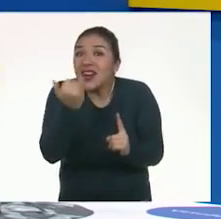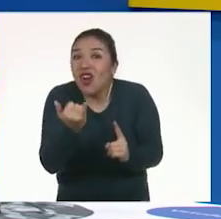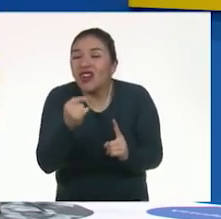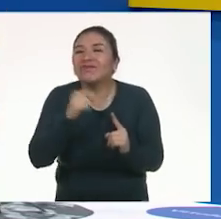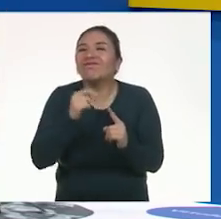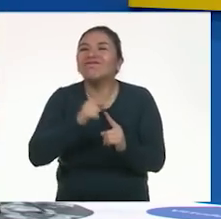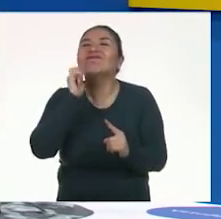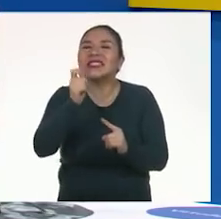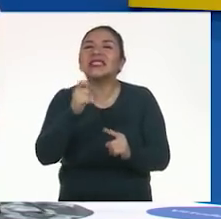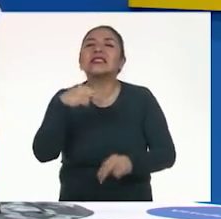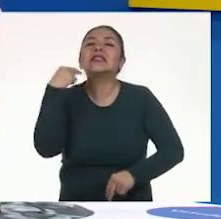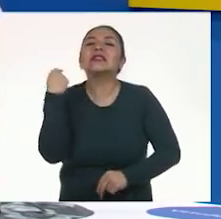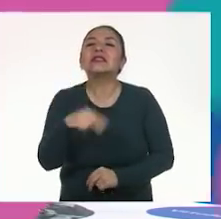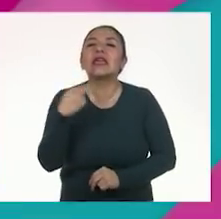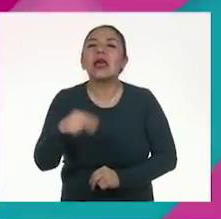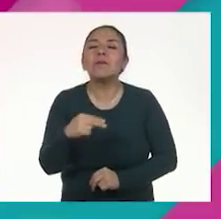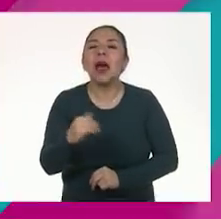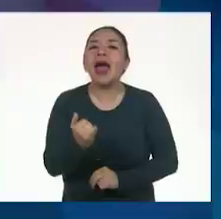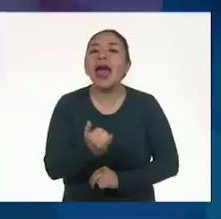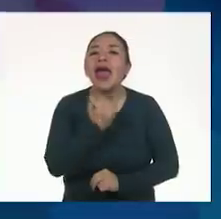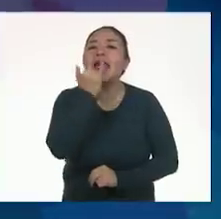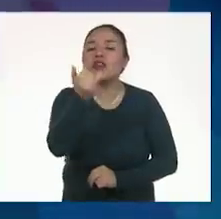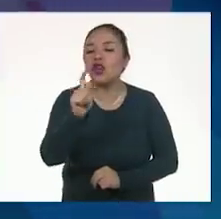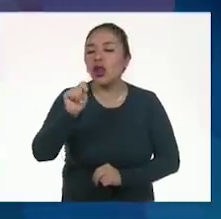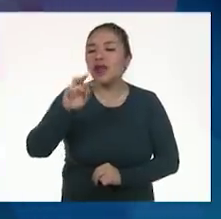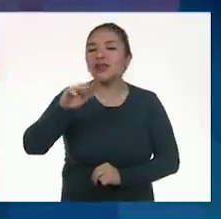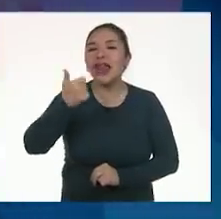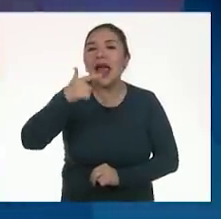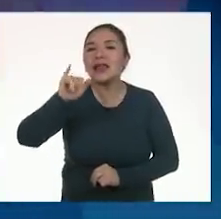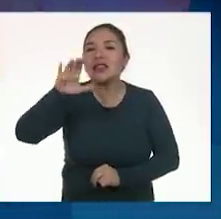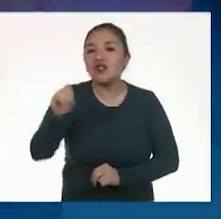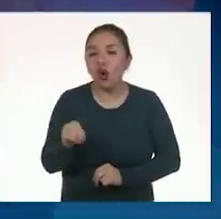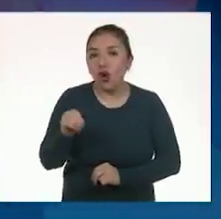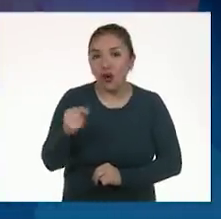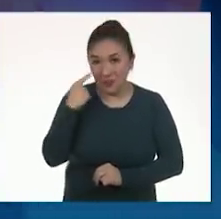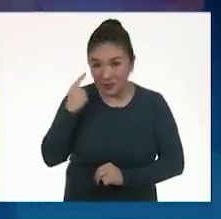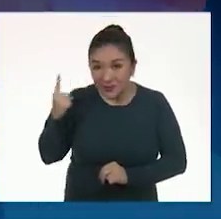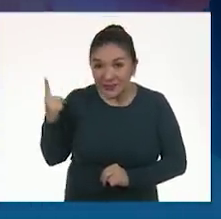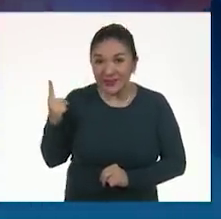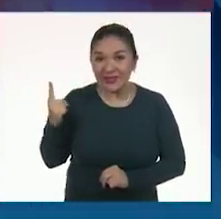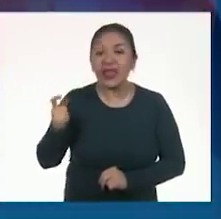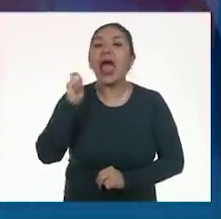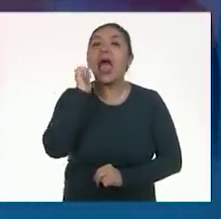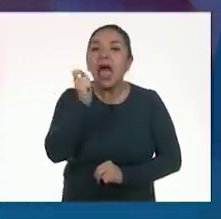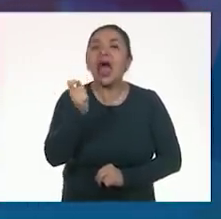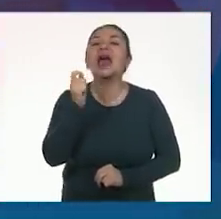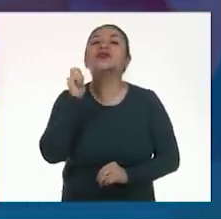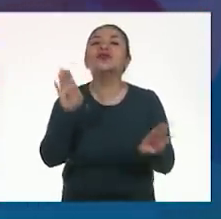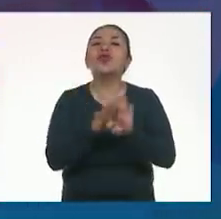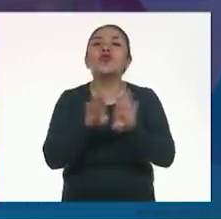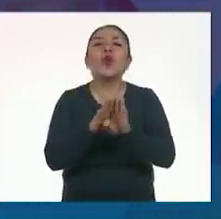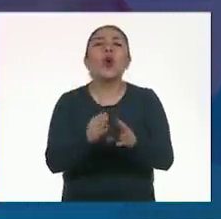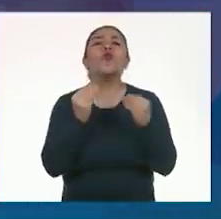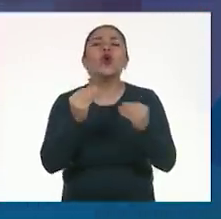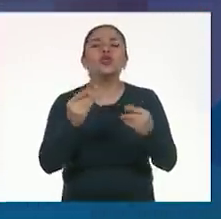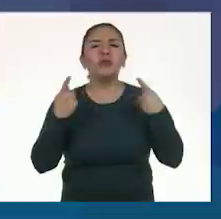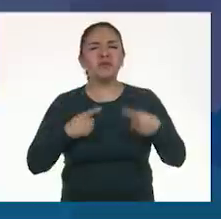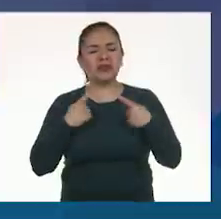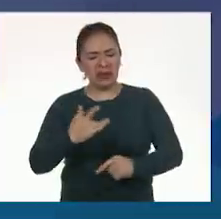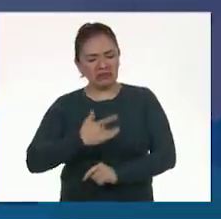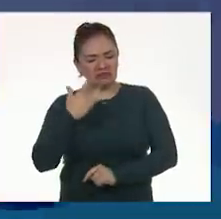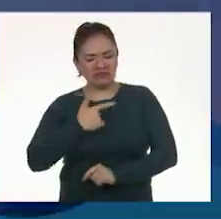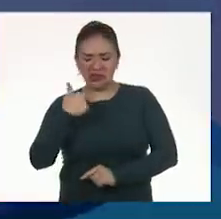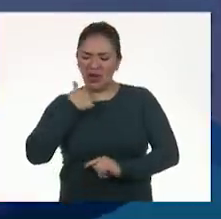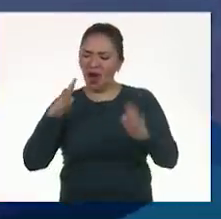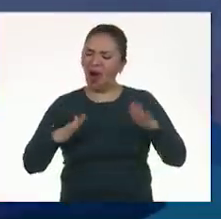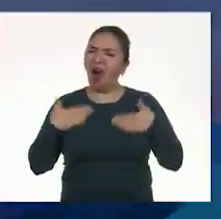particular que se le llama error trágico y se deriva de el exceso de confianza de una persona